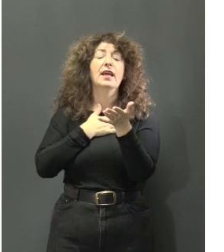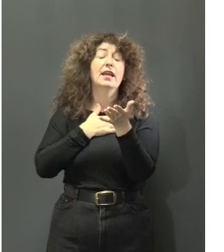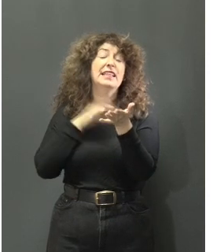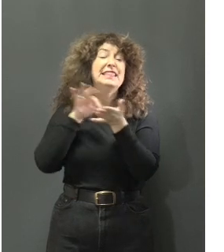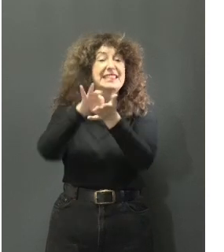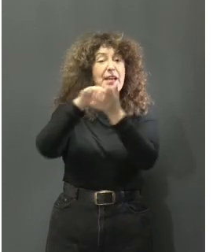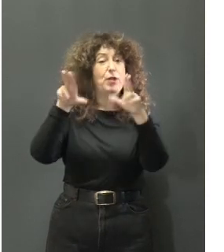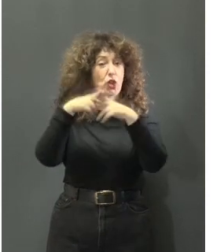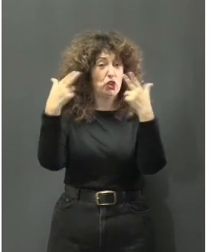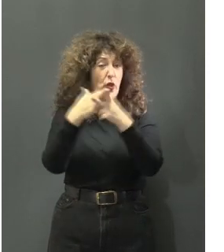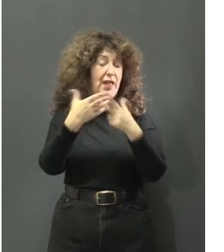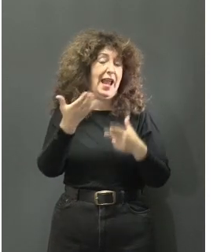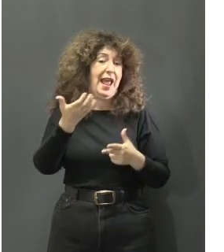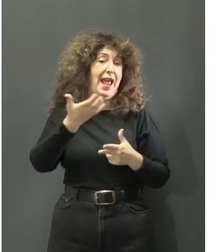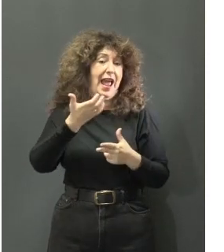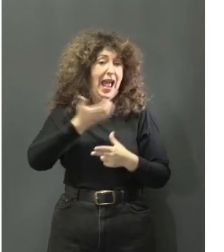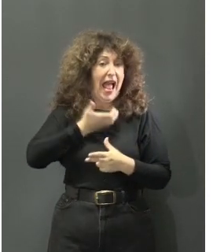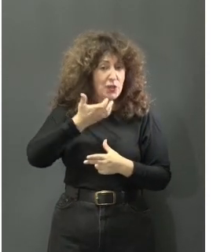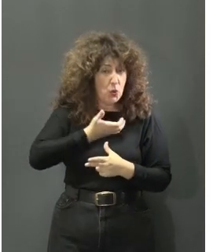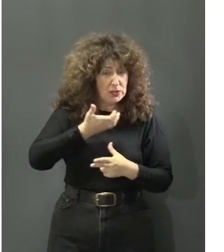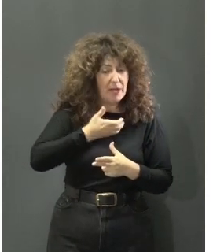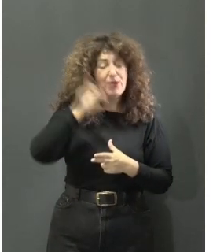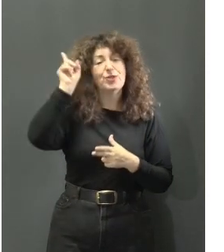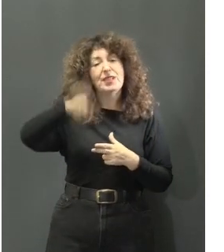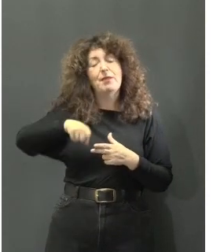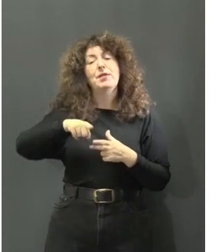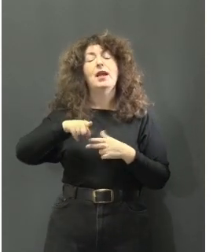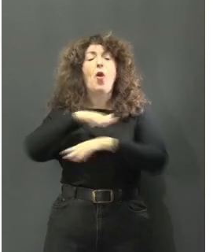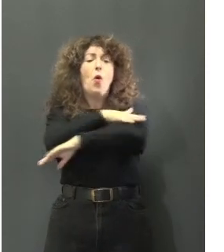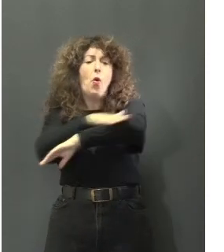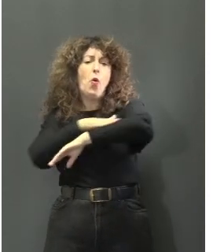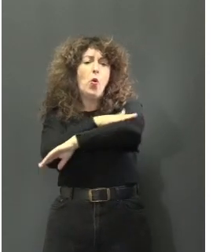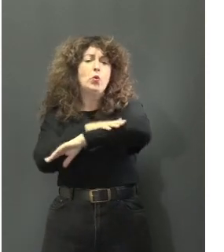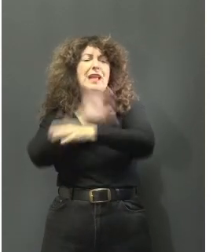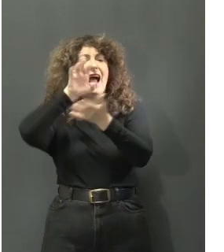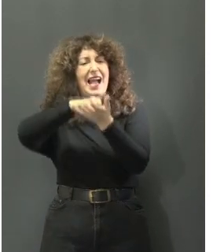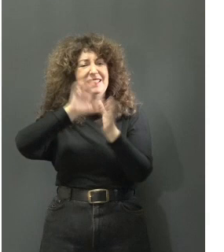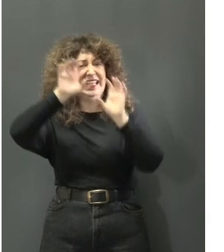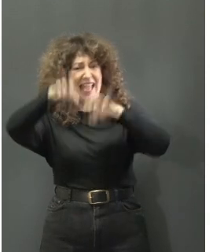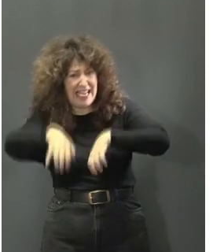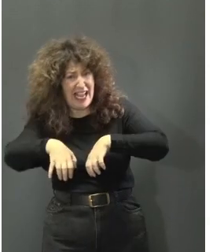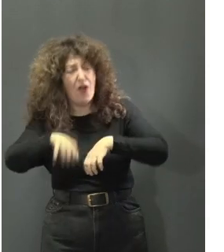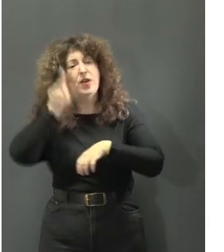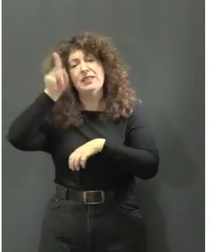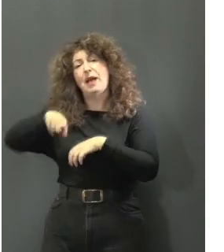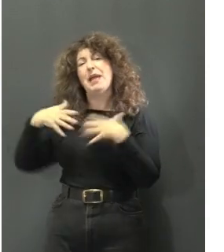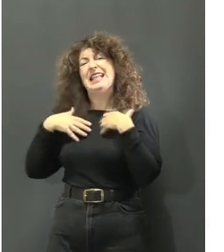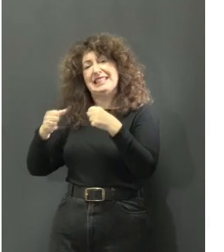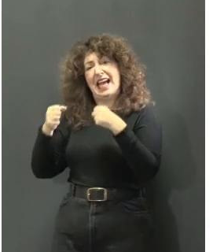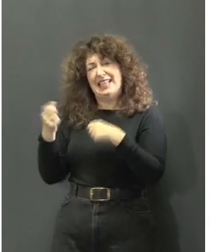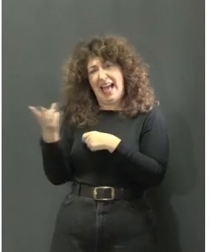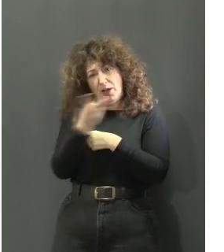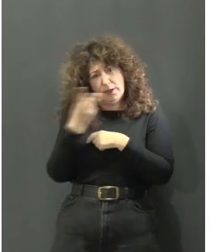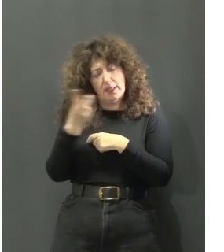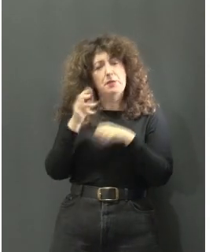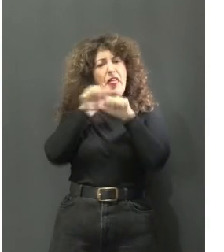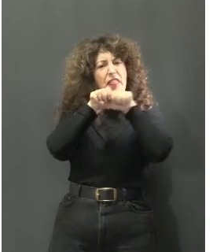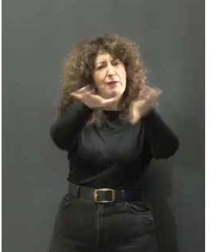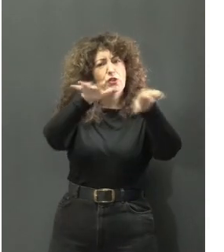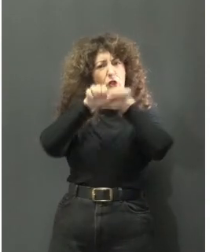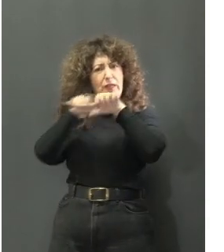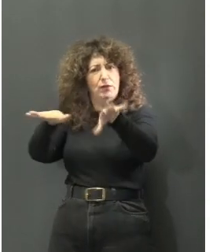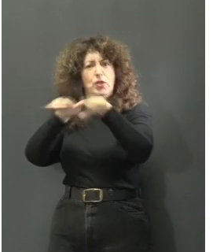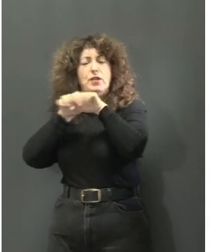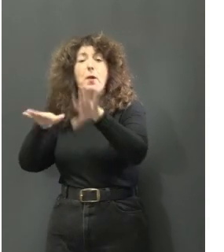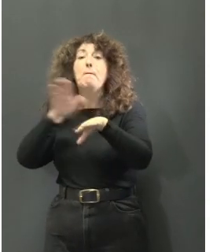sociales del Ayuntamiento, de la Junta de Castilla y León, sanitarios también, pues fuimos dando difusión para que todas aquellas administraciones que